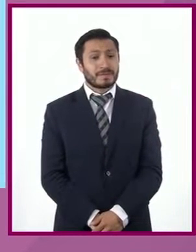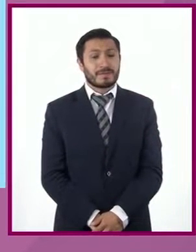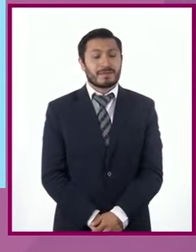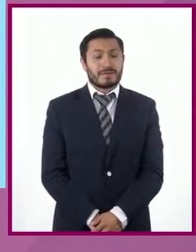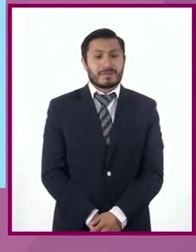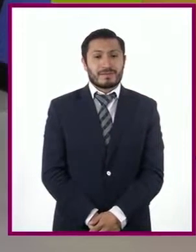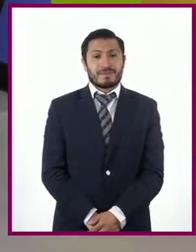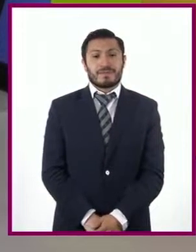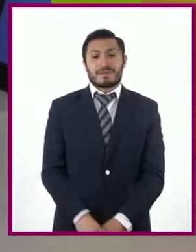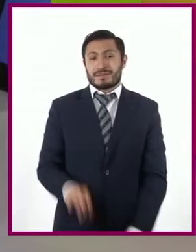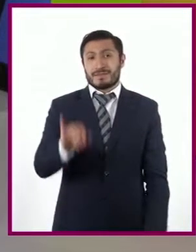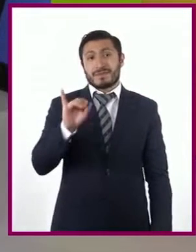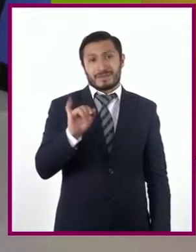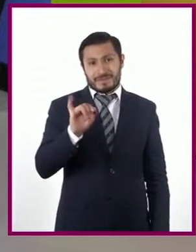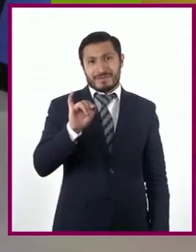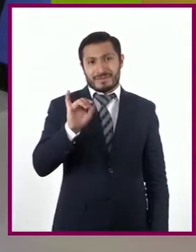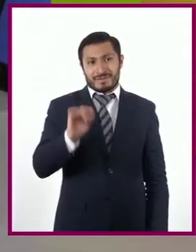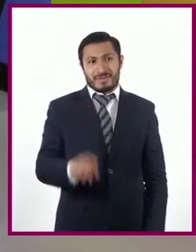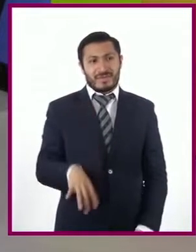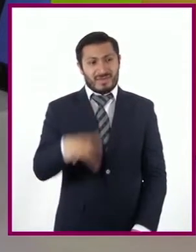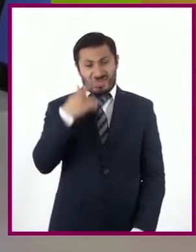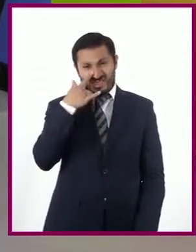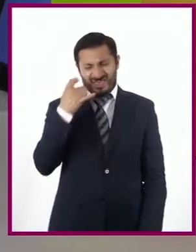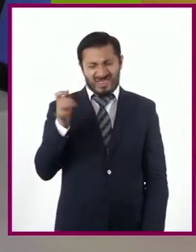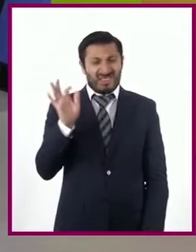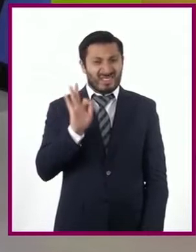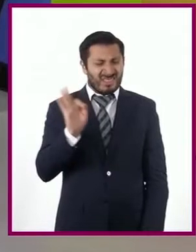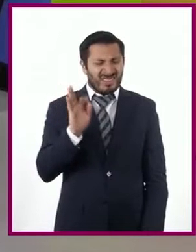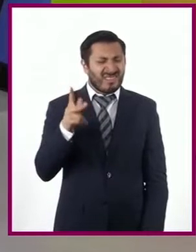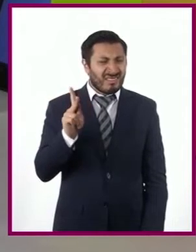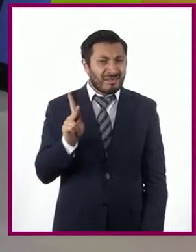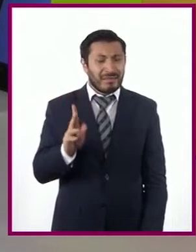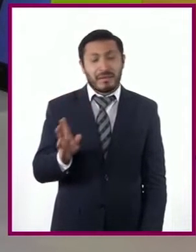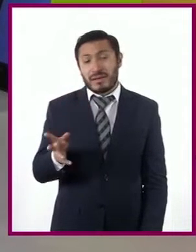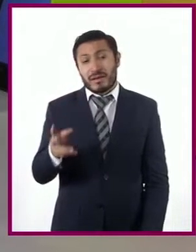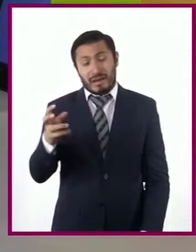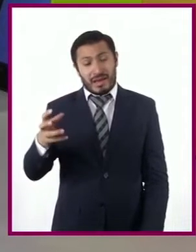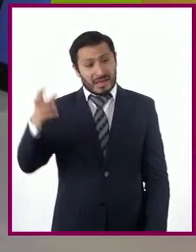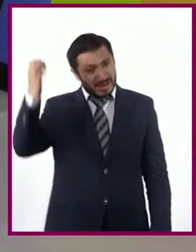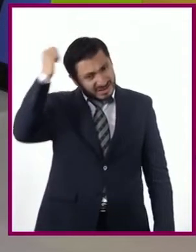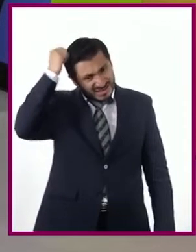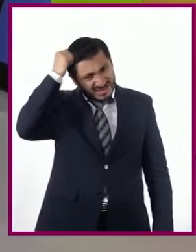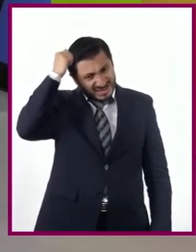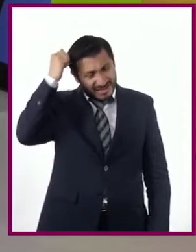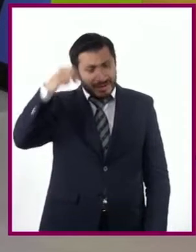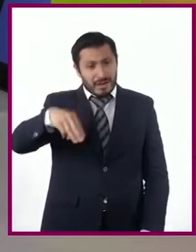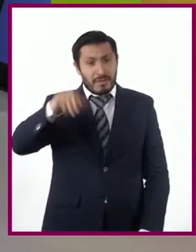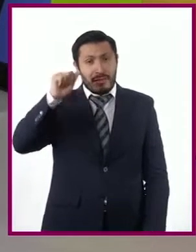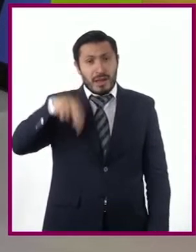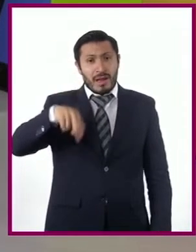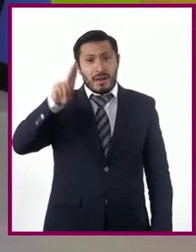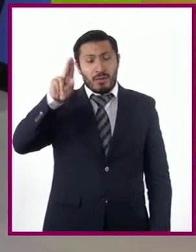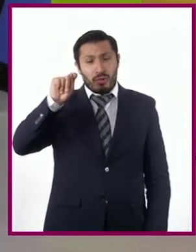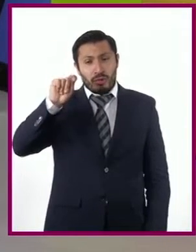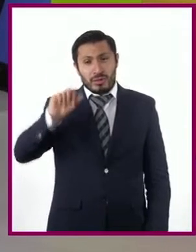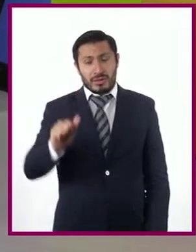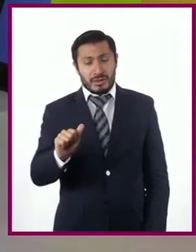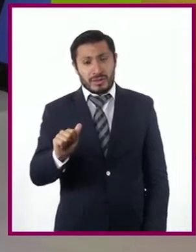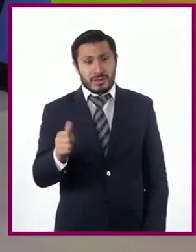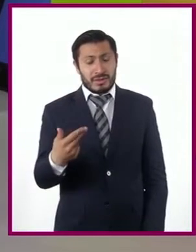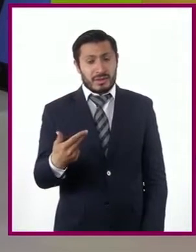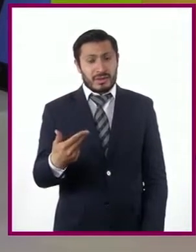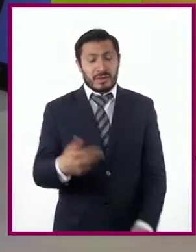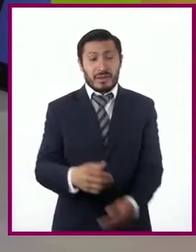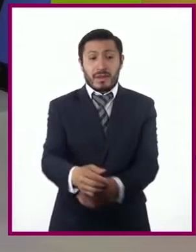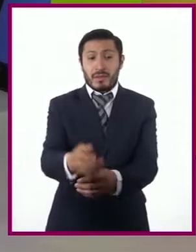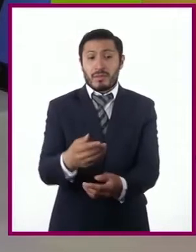Así es. Por muy extraño que parezca, este es el cráneo de un mamut que pertenece a la época del Pleistoceno,